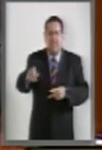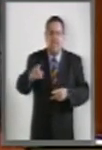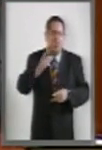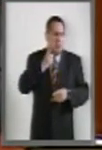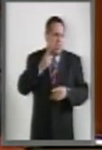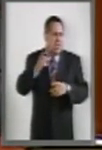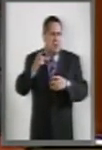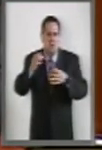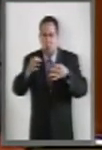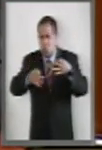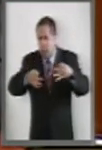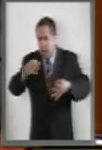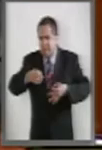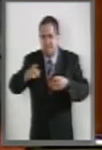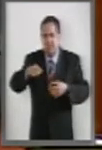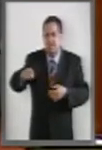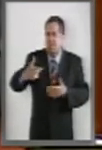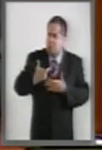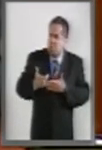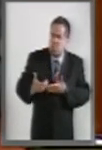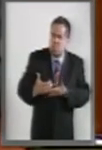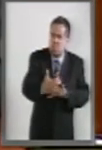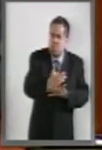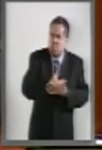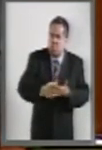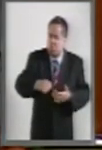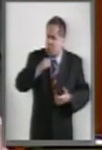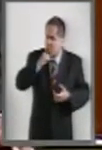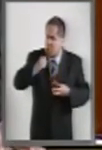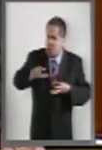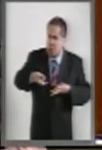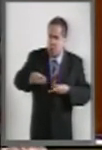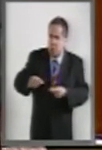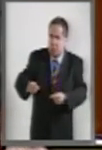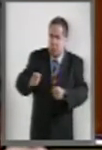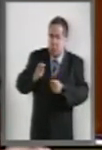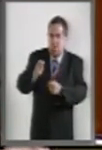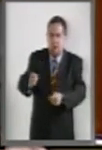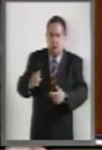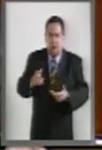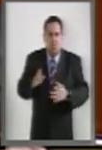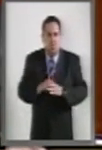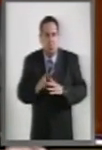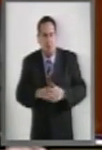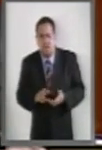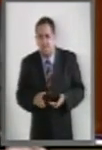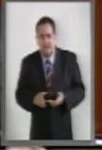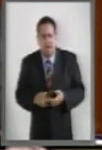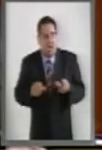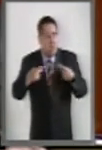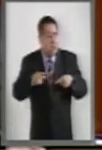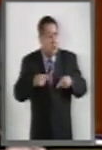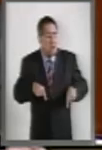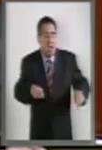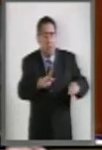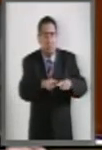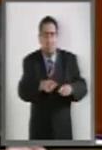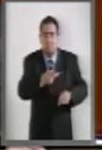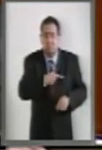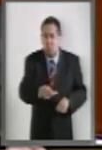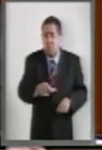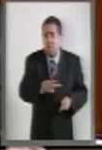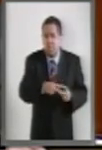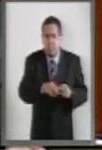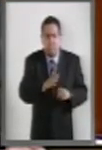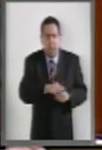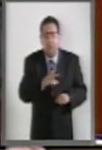poder judicial, y solo pudiéramos referenciar el sacrificio y el empobrecimiento del pueblo.